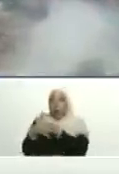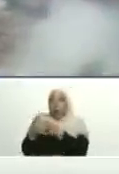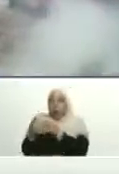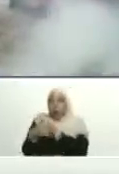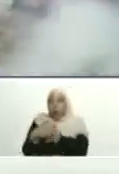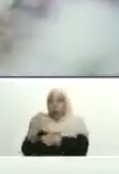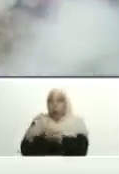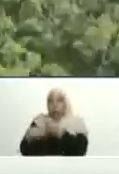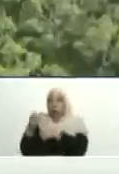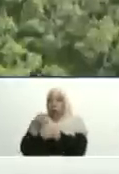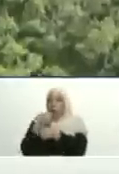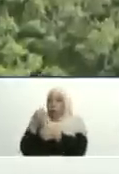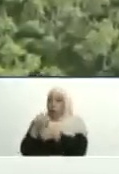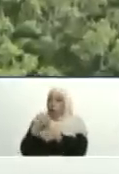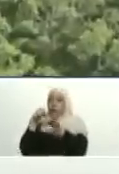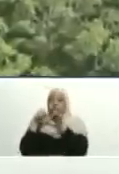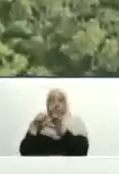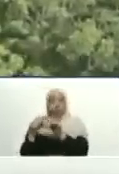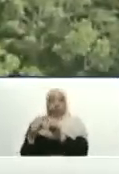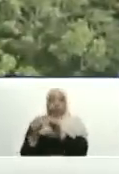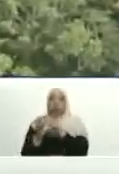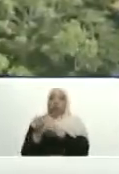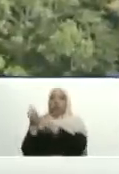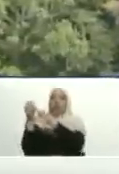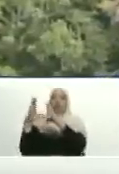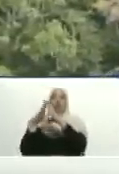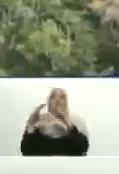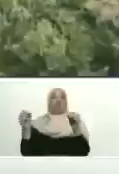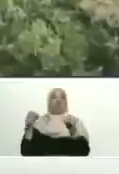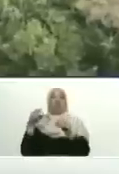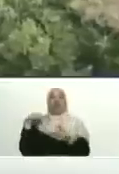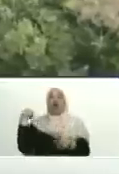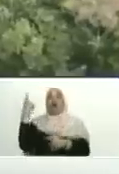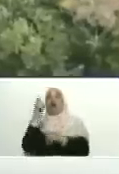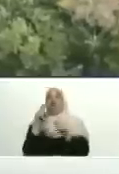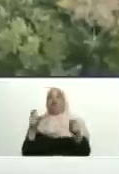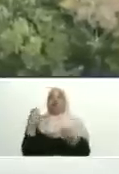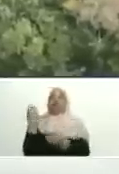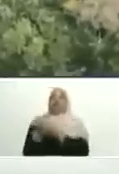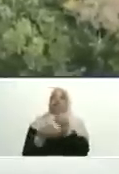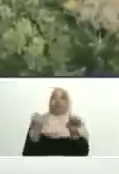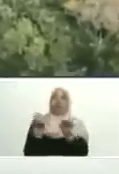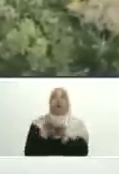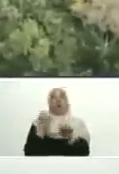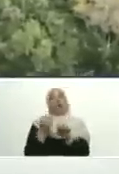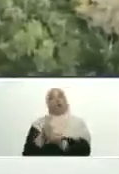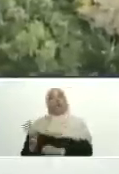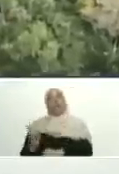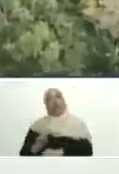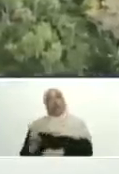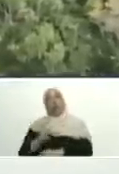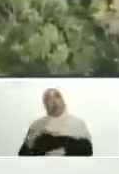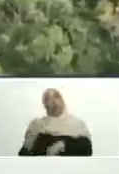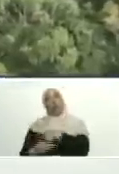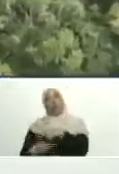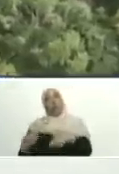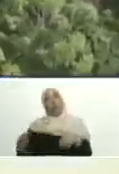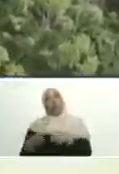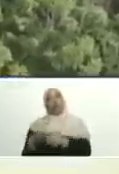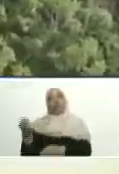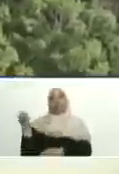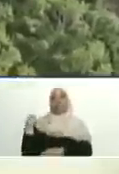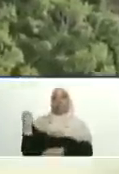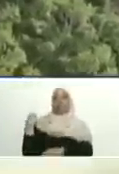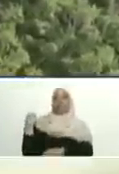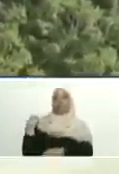hacer permanentes. Tenemos que liberar completamente el Amazonas, como fue el compromiso de Venezuela en la reunión convocada por el